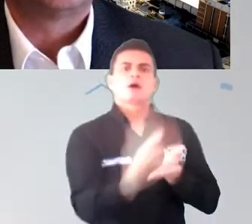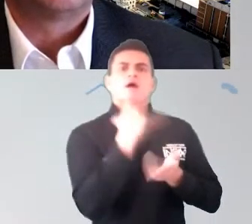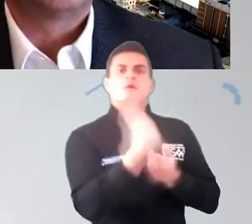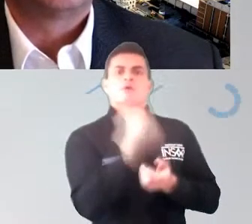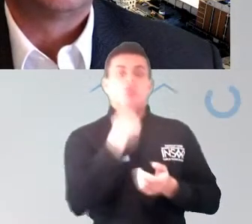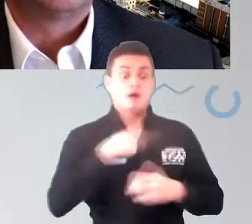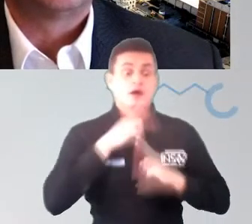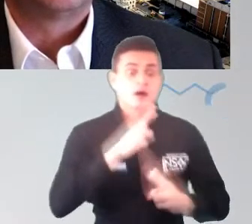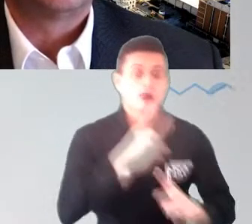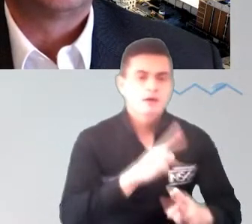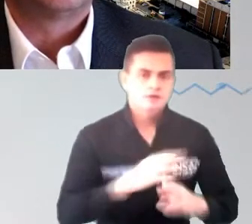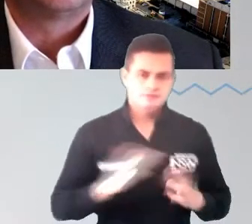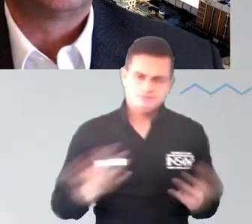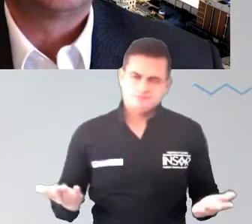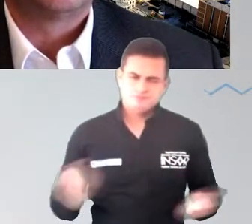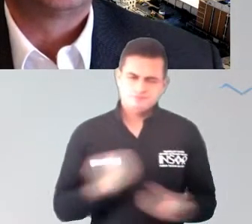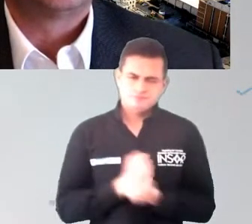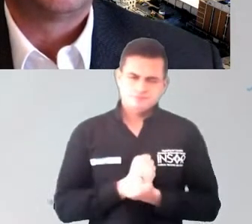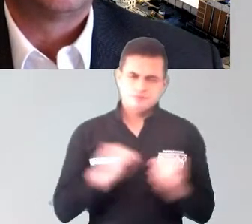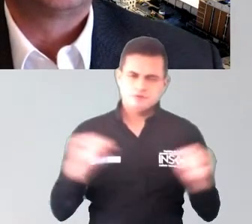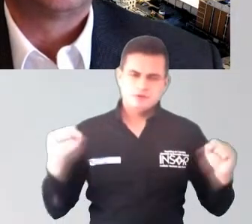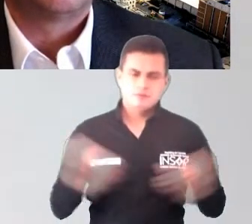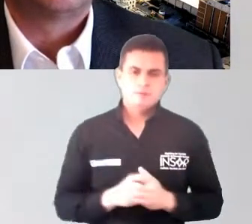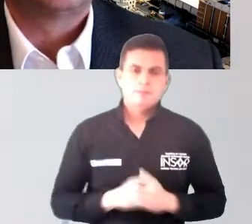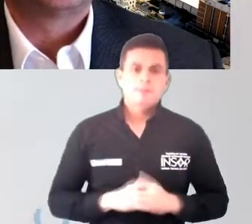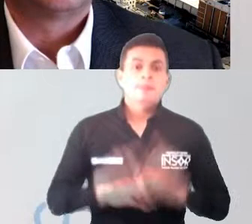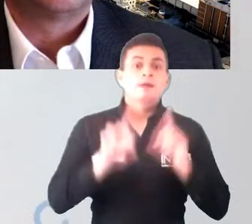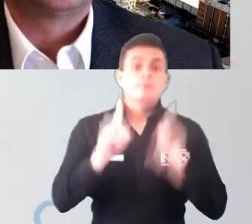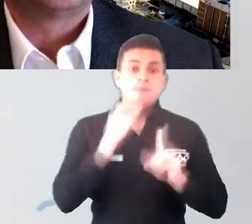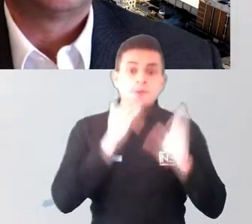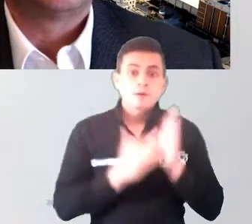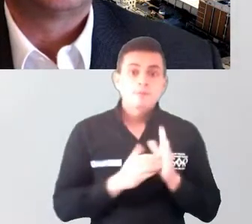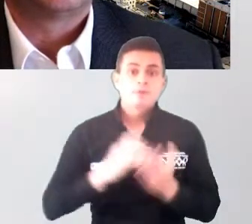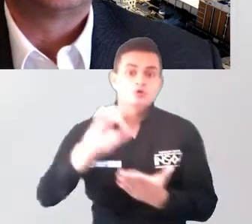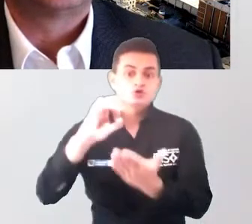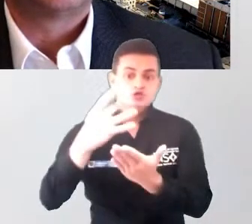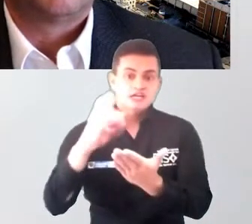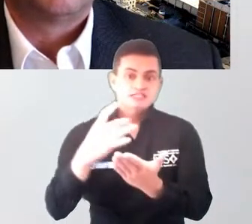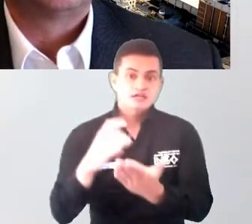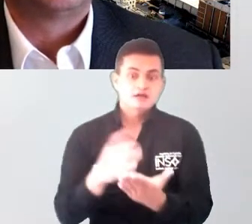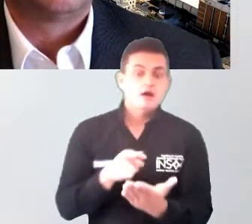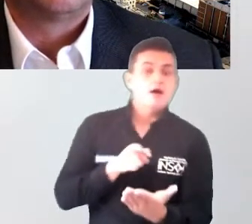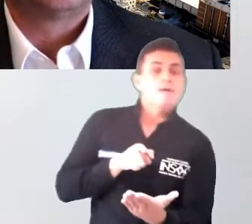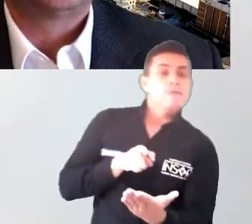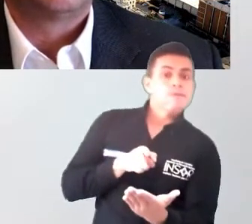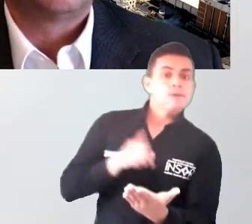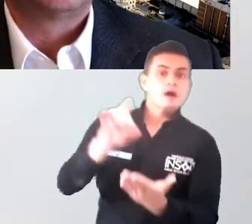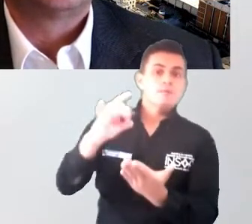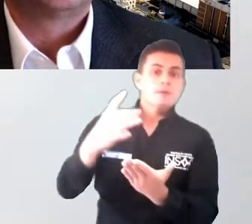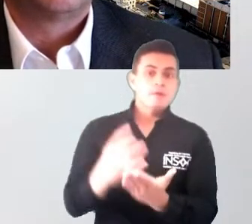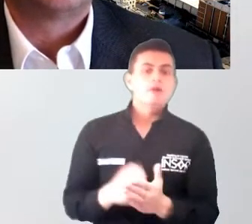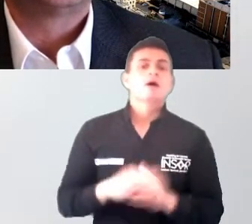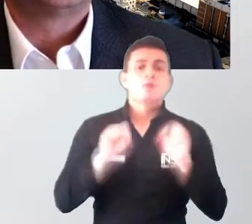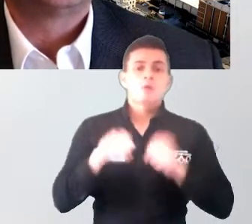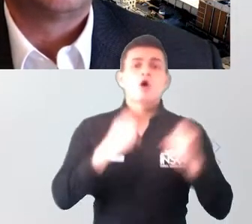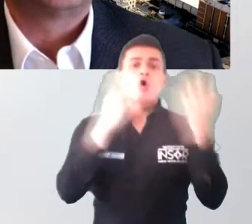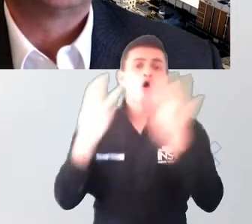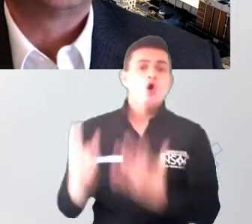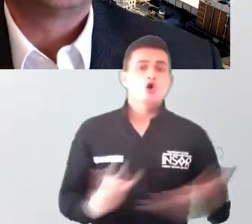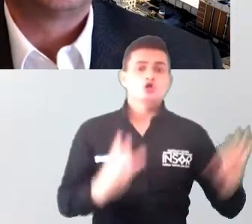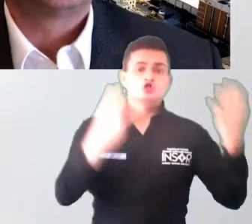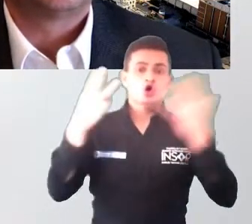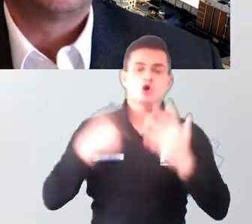sí que si dejan el espacio en el chat space, de pronto en no más de 8 horas yo respondo,